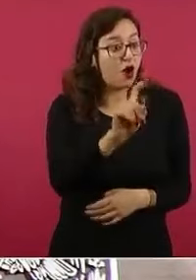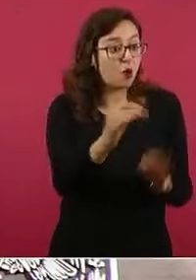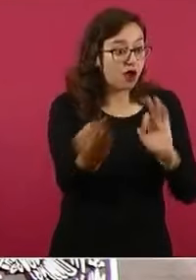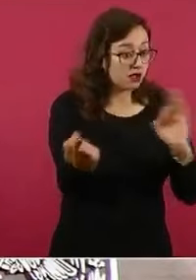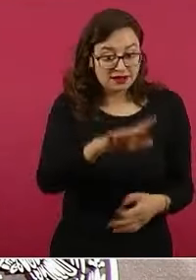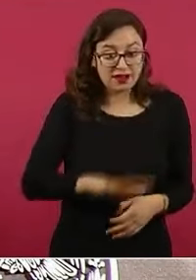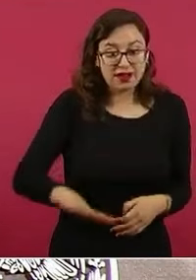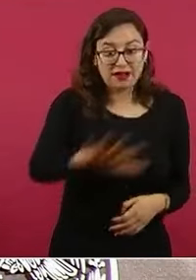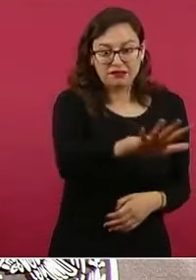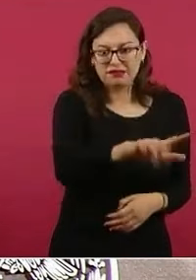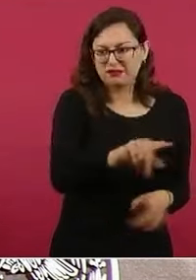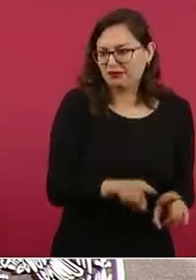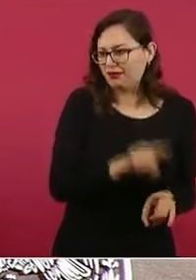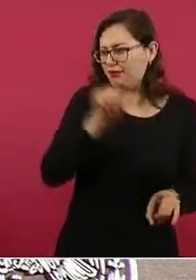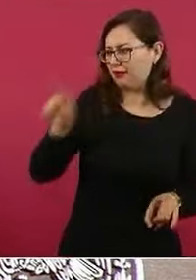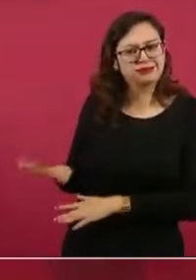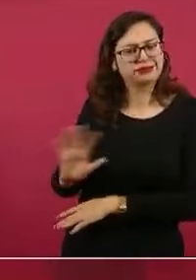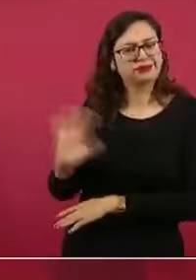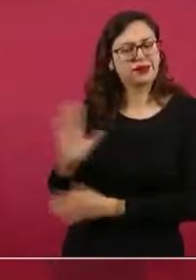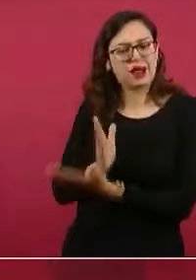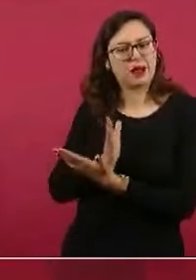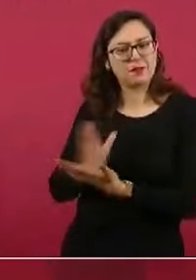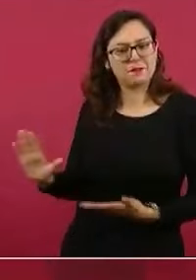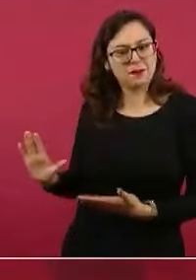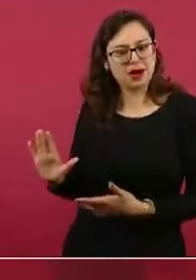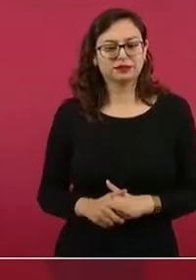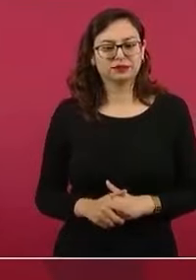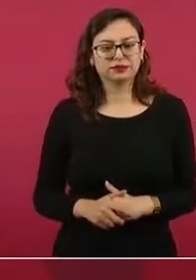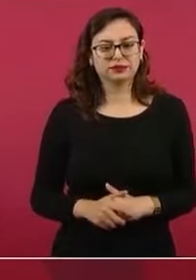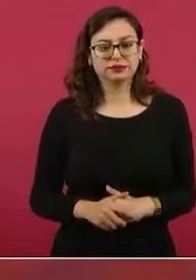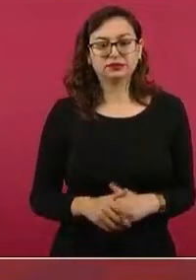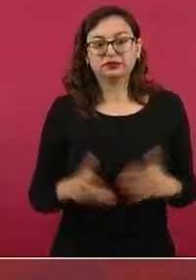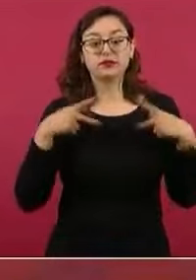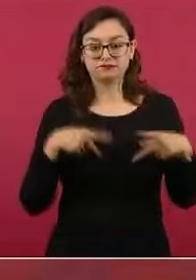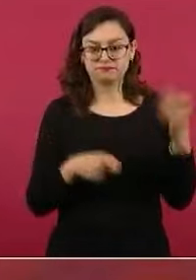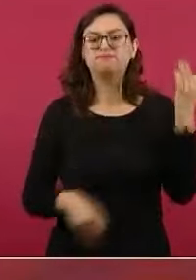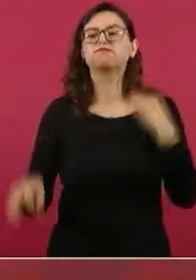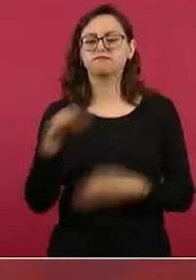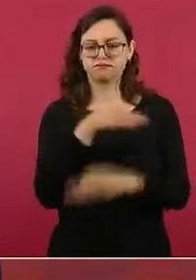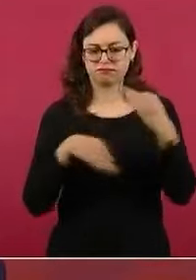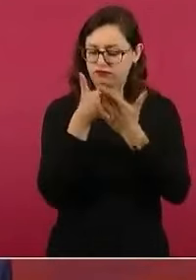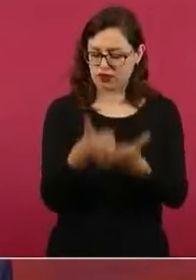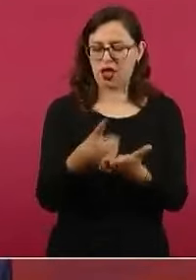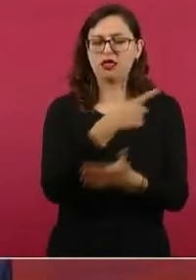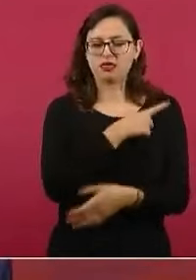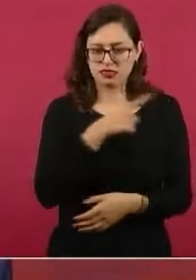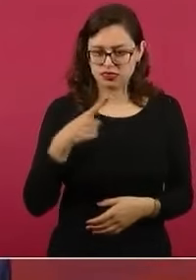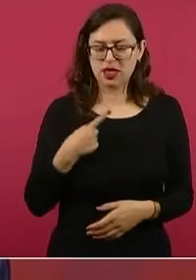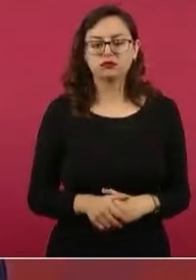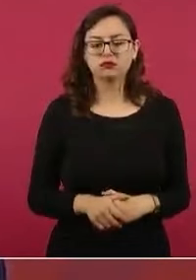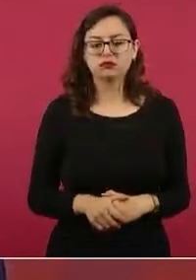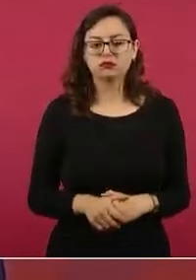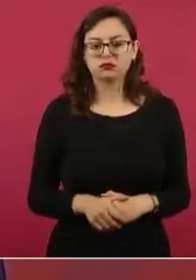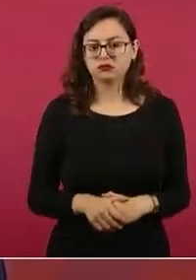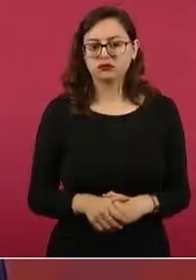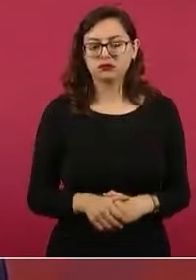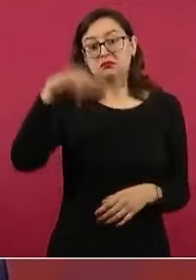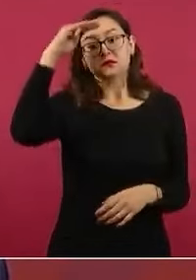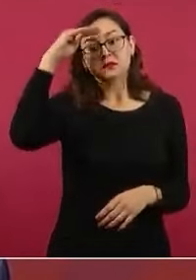a donde hay más escasez. En general, hay todos tienen que ayudar. Y yo no descarto el